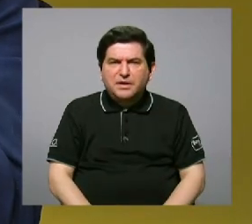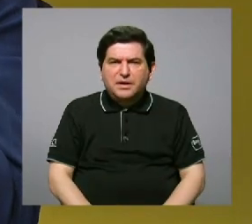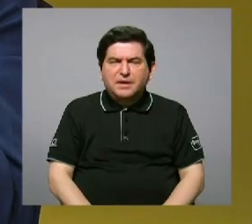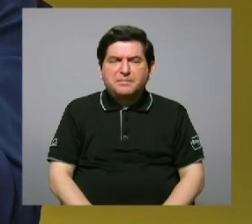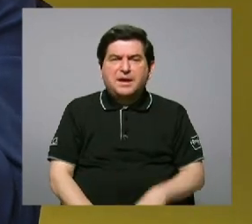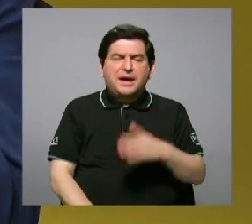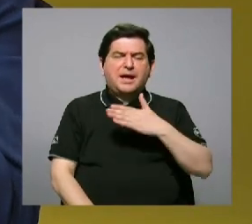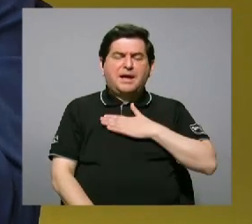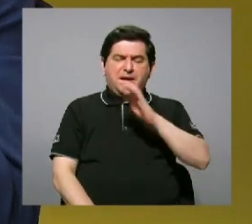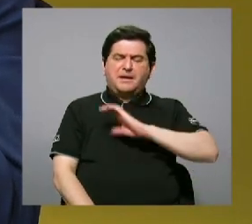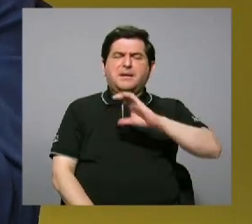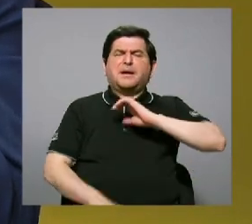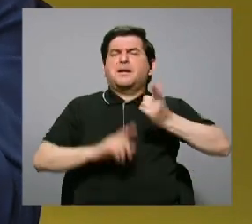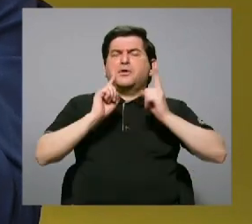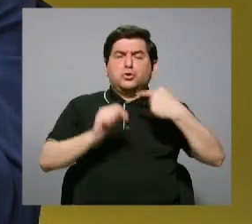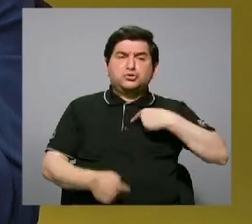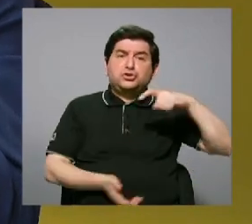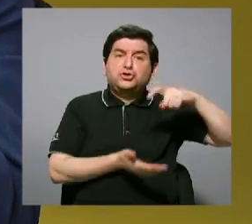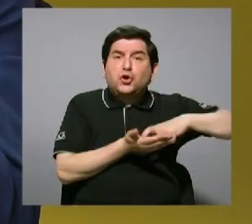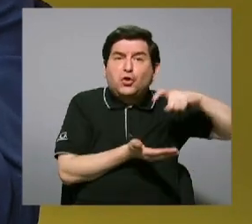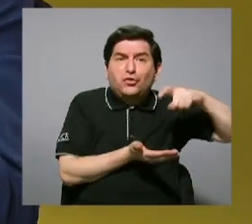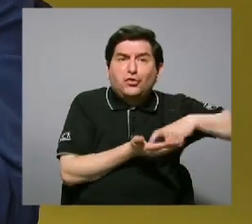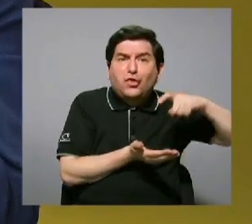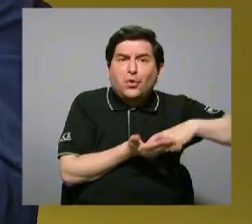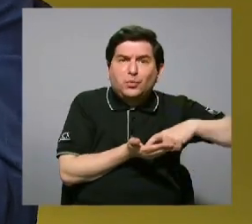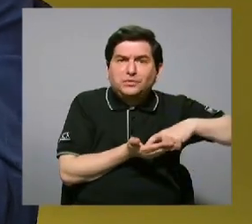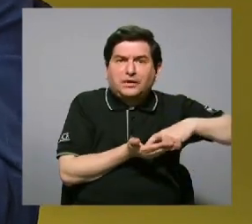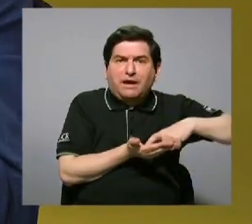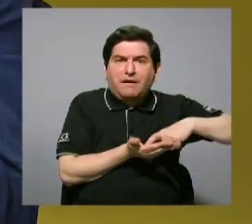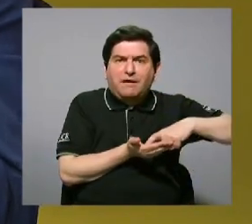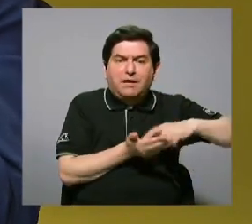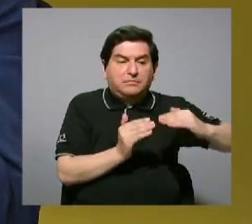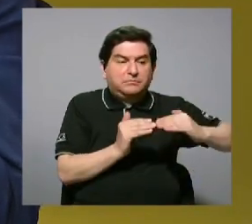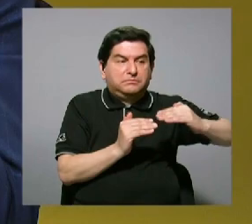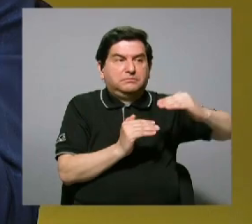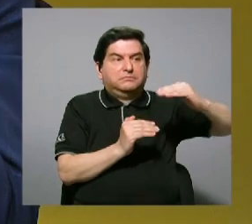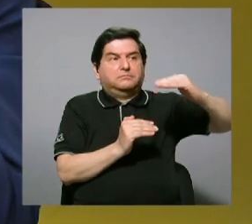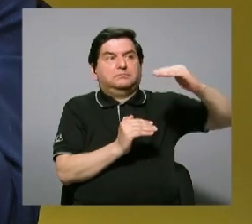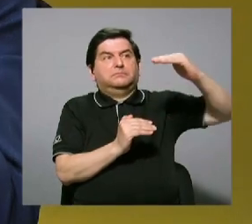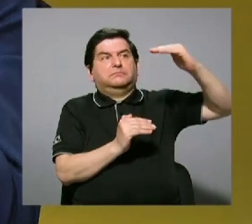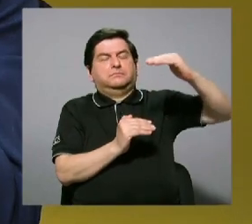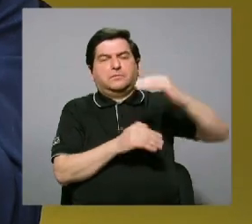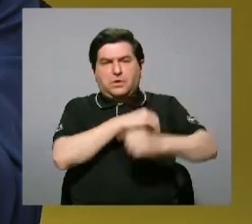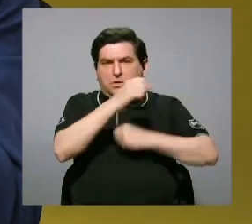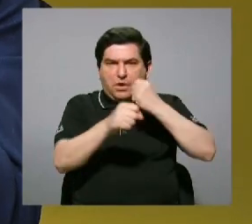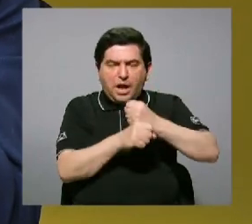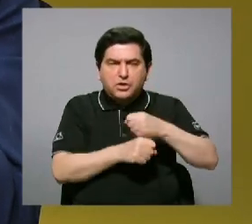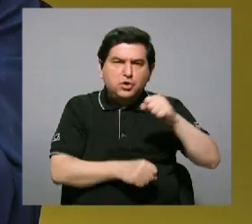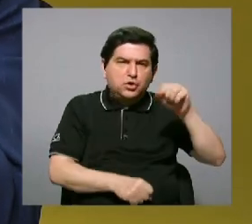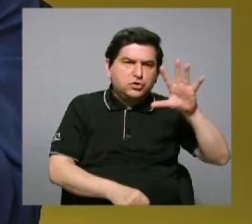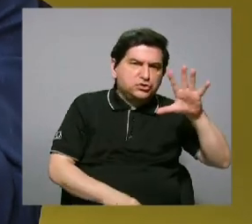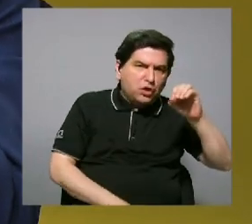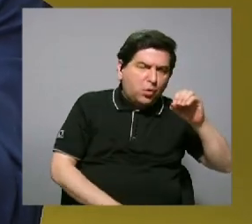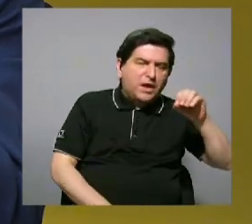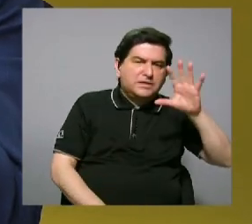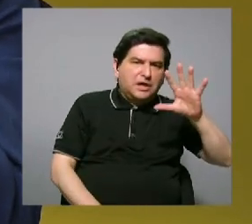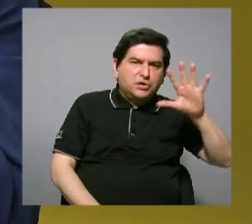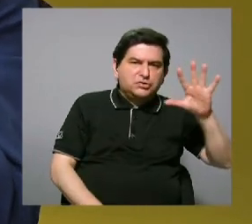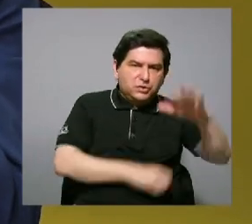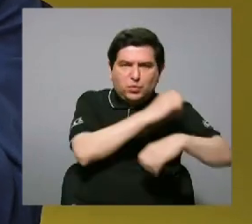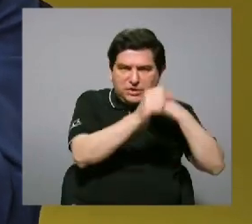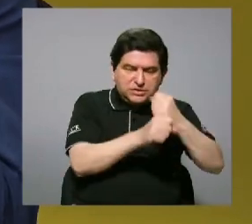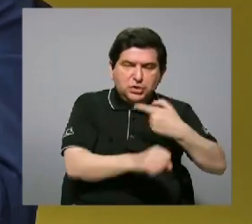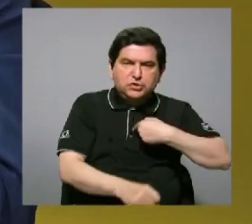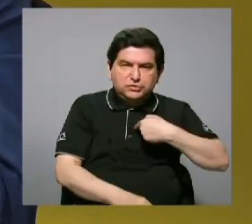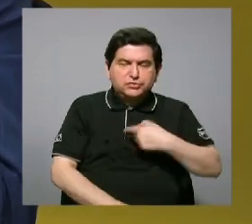mi comportamiento, ¿verdad? Si tomo deudas muy grandes a una edad de 50, 55 años, yo le